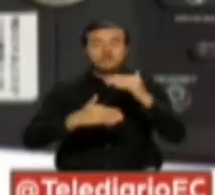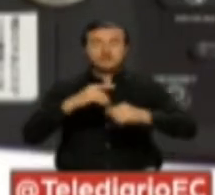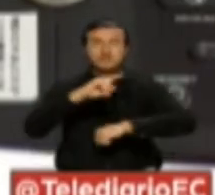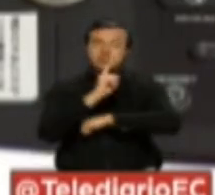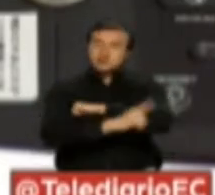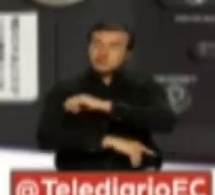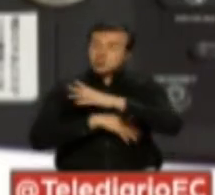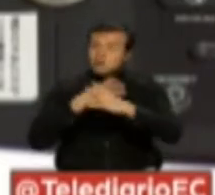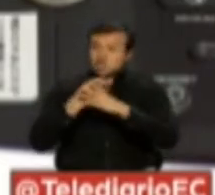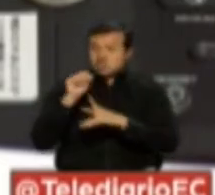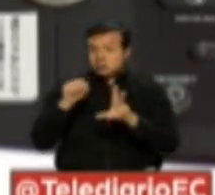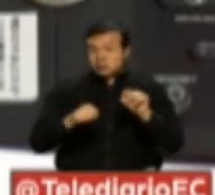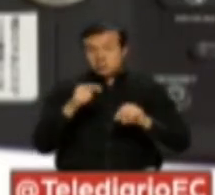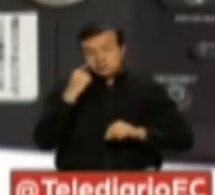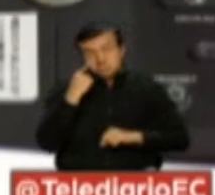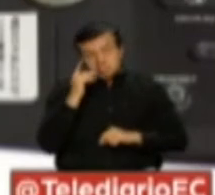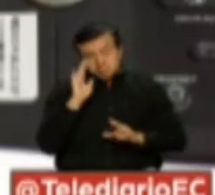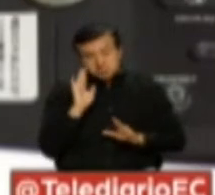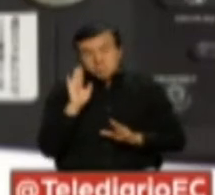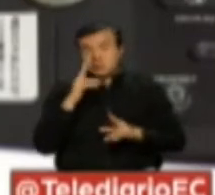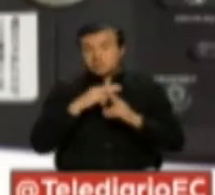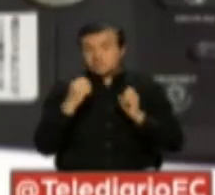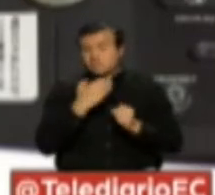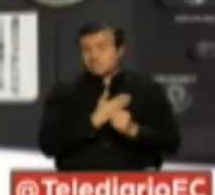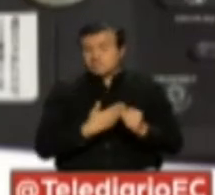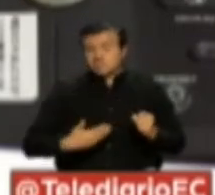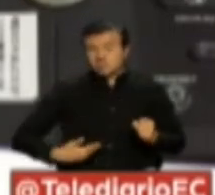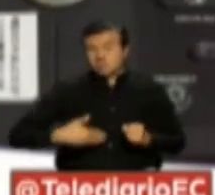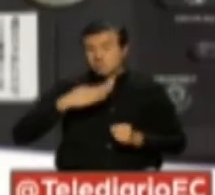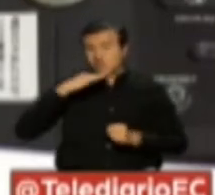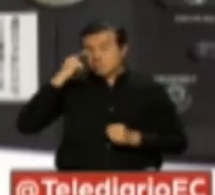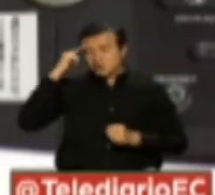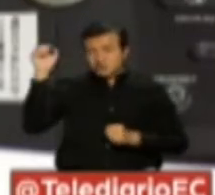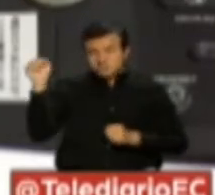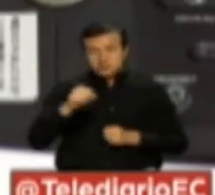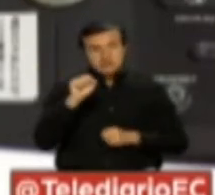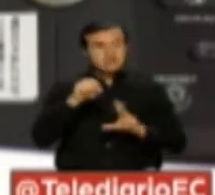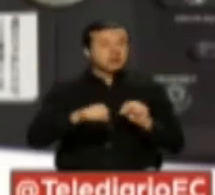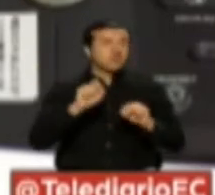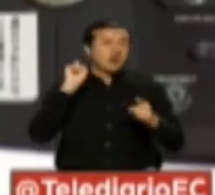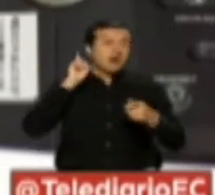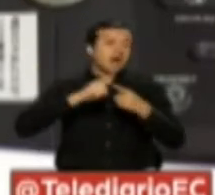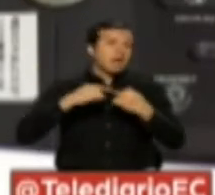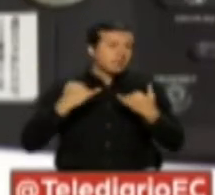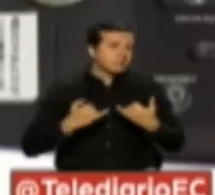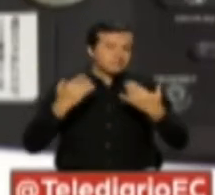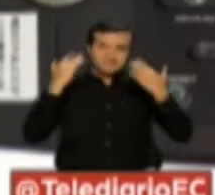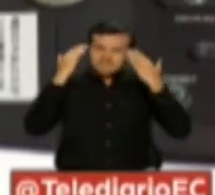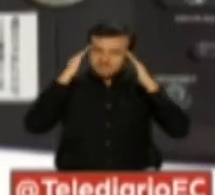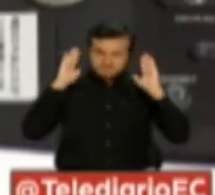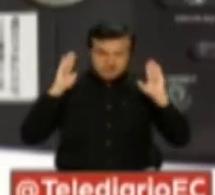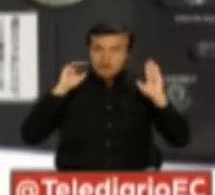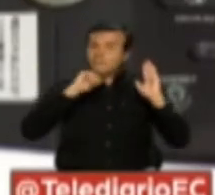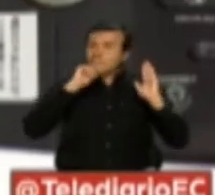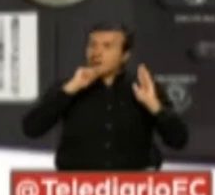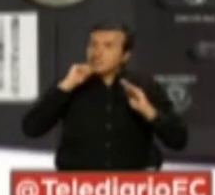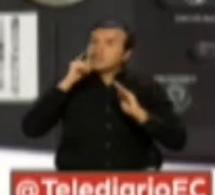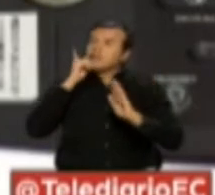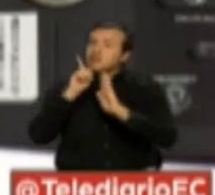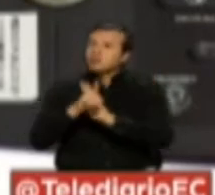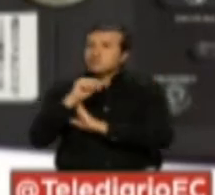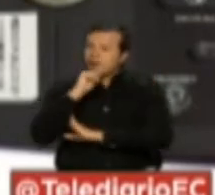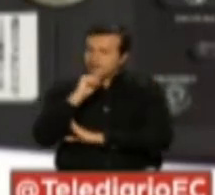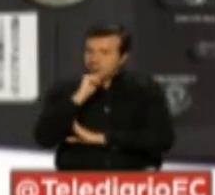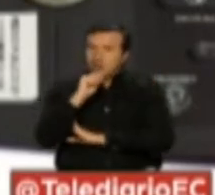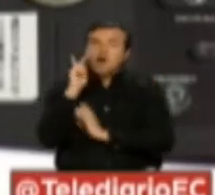y obviamente vincularle a el expresidente de la República, Rafael Correa. Todavía no estamos frente a un proceso penal, y eso sí hay que aclarar a la